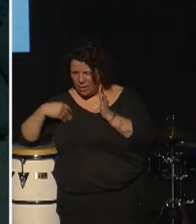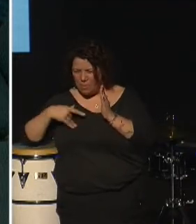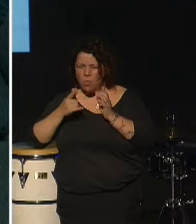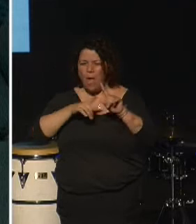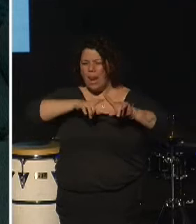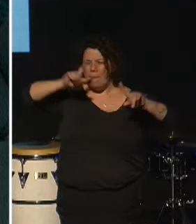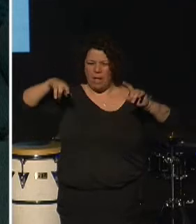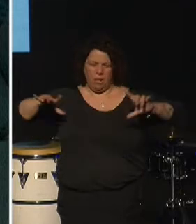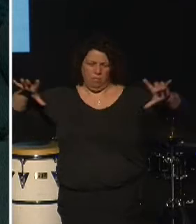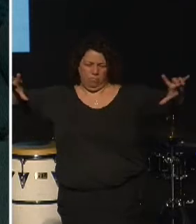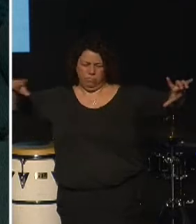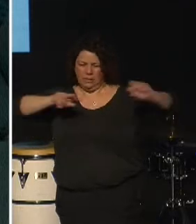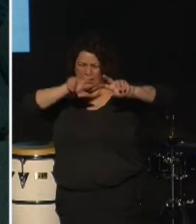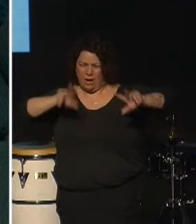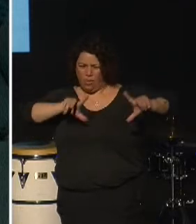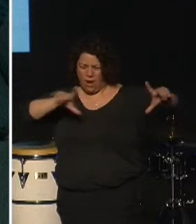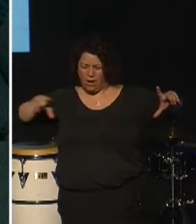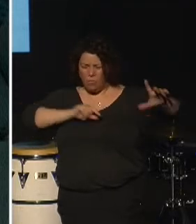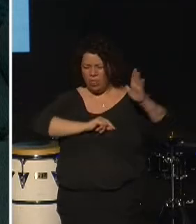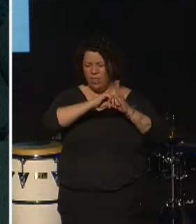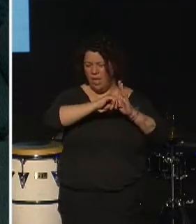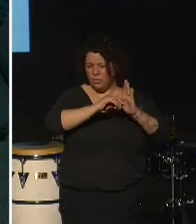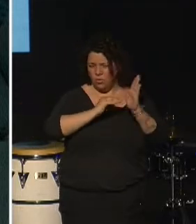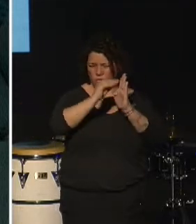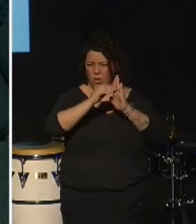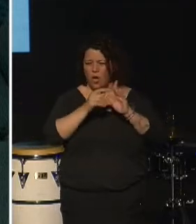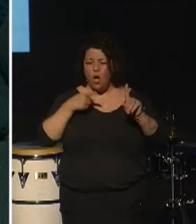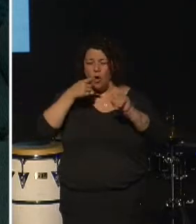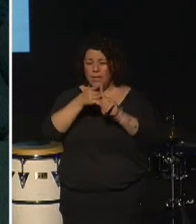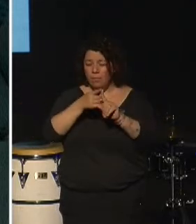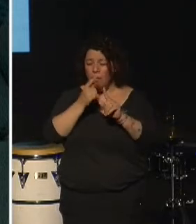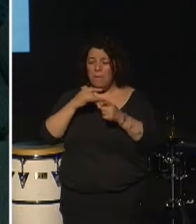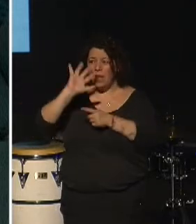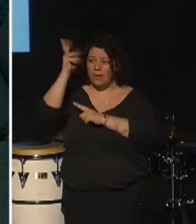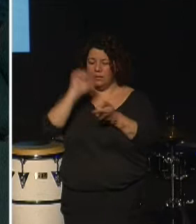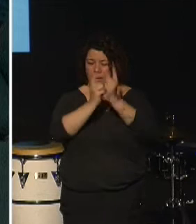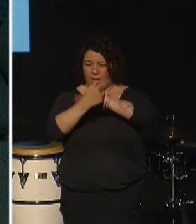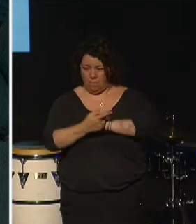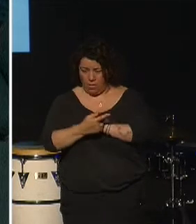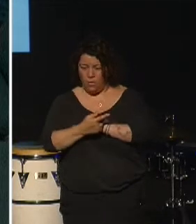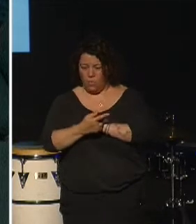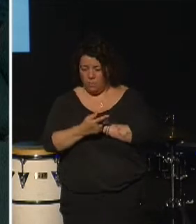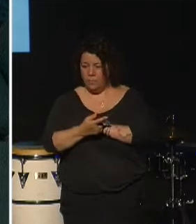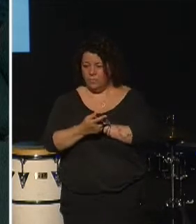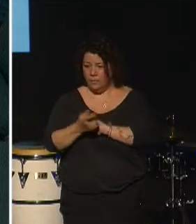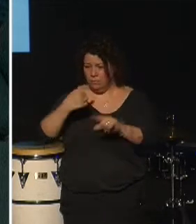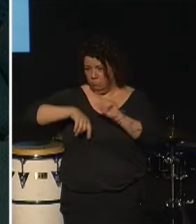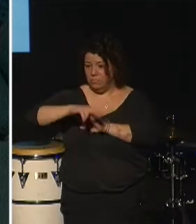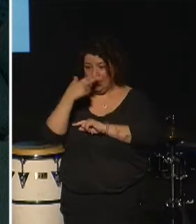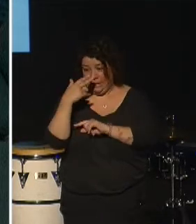panel internacional en el que se recogen datos para el cambio global, para el cambio climático, que por lo que sea nos